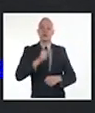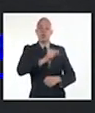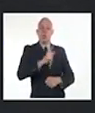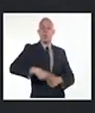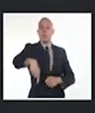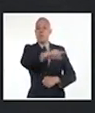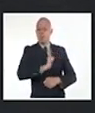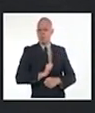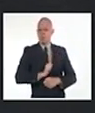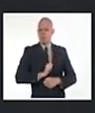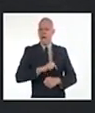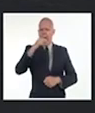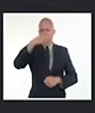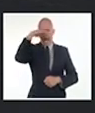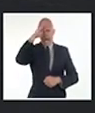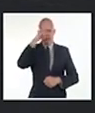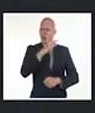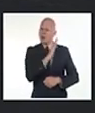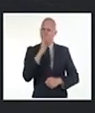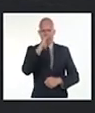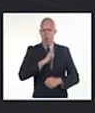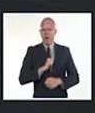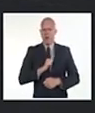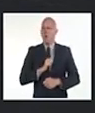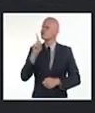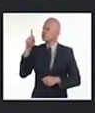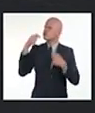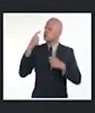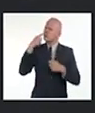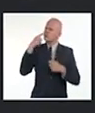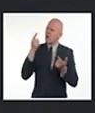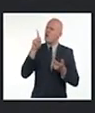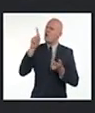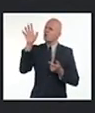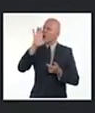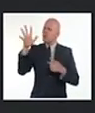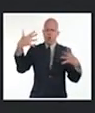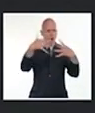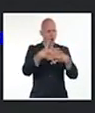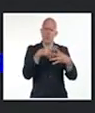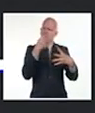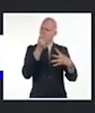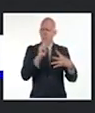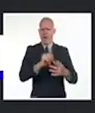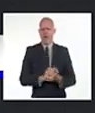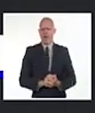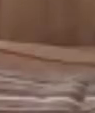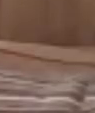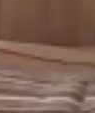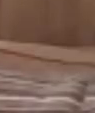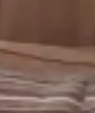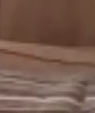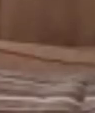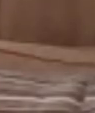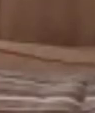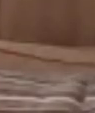instrumentada desde los Estados Unidos en su hostilidad y en su agresión a nuestro país. Yo